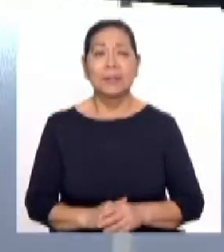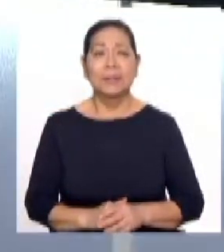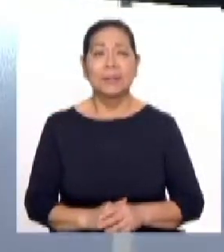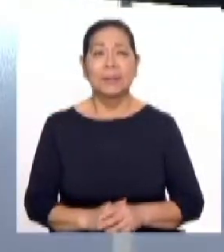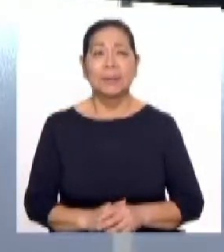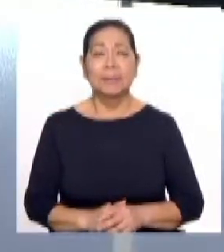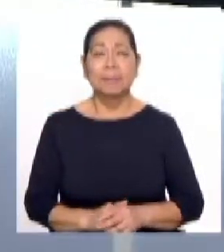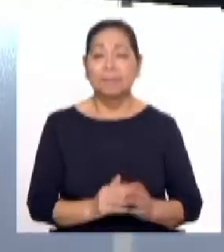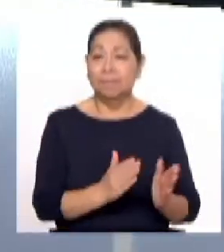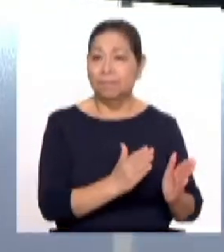90 bien ahora